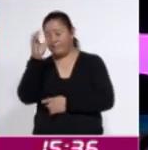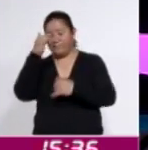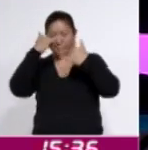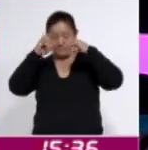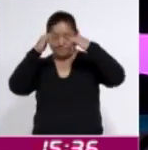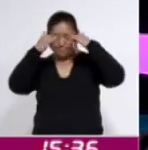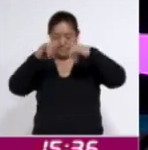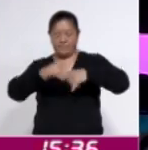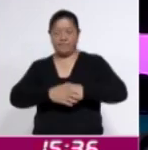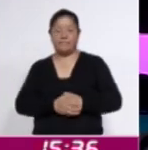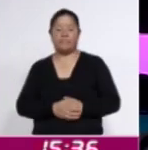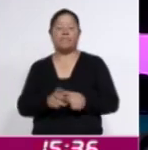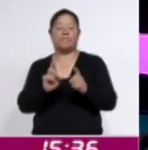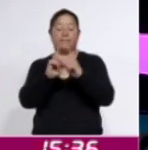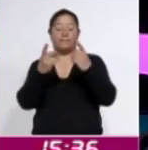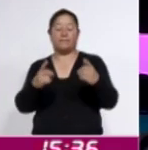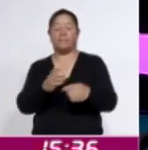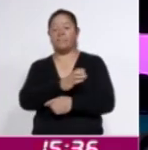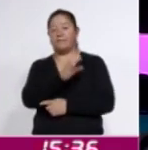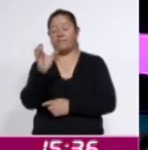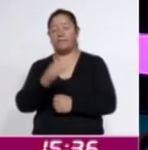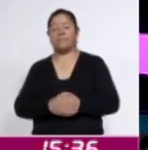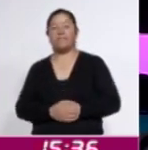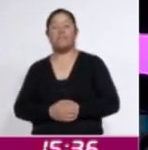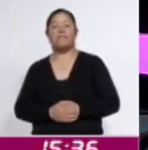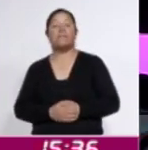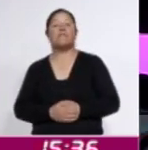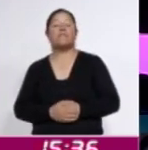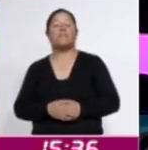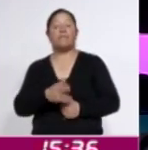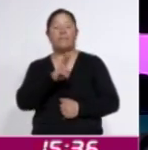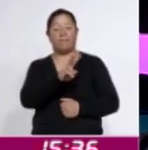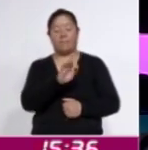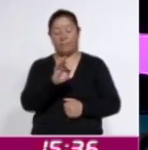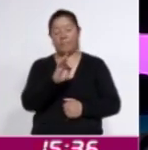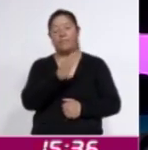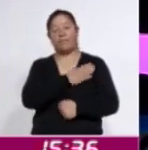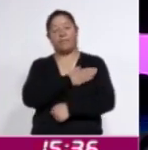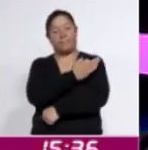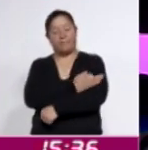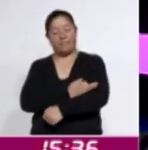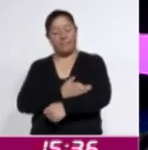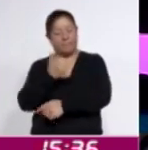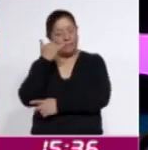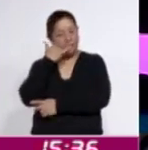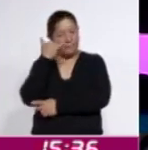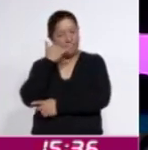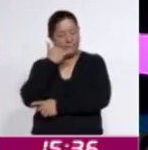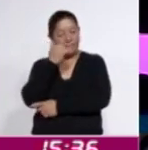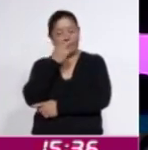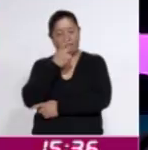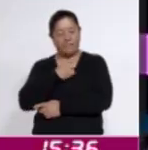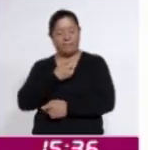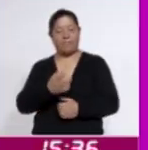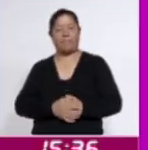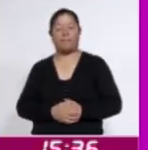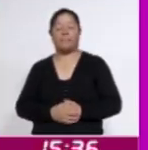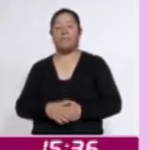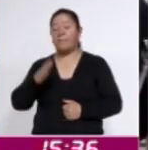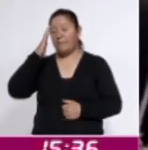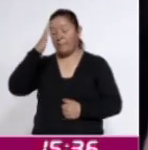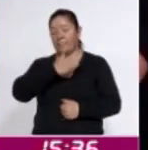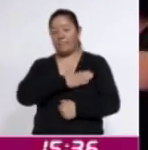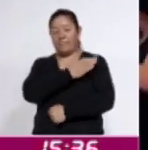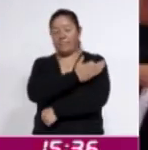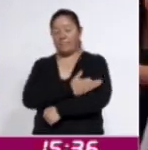ganadería y desarrollo rural. Victoria, muy buenas tardes. Adelante, coméntanos. Hola, ¿qué tal, Jesús? Muy buena tarde.